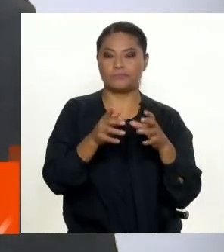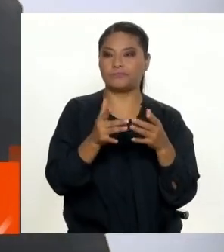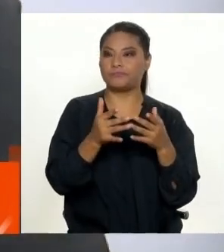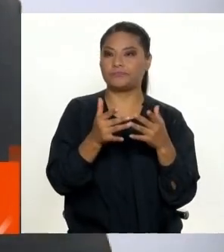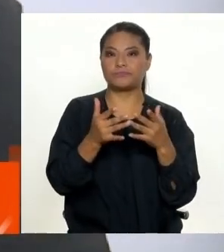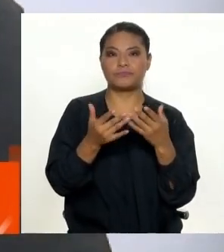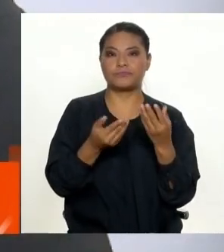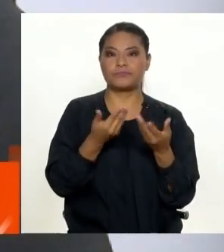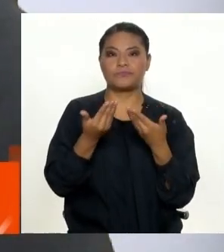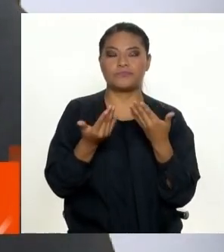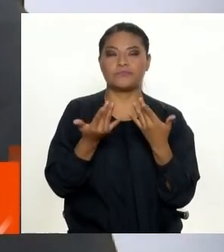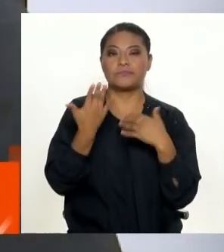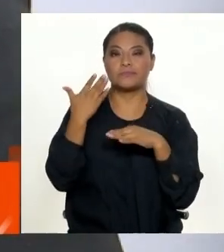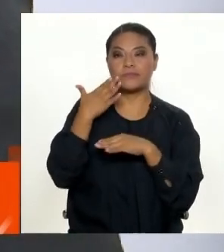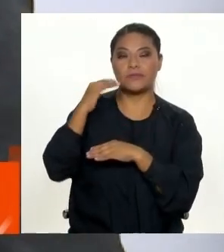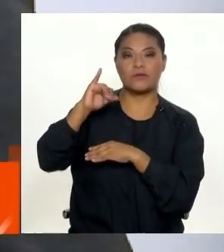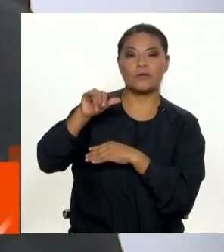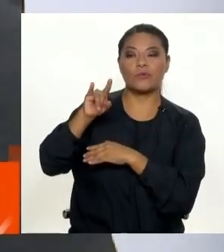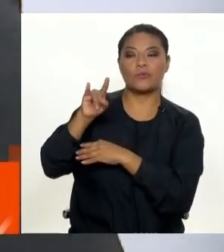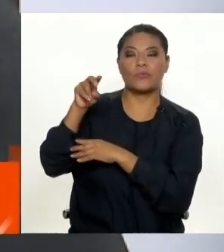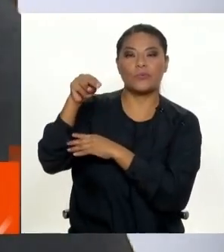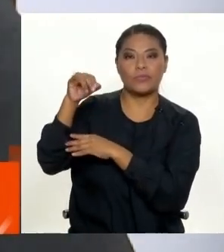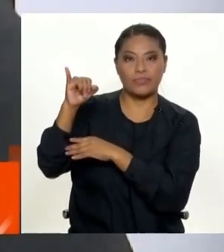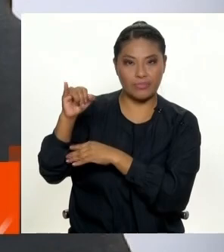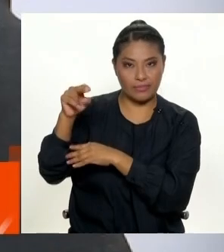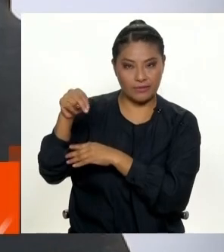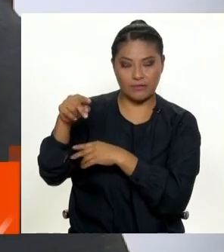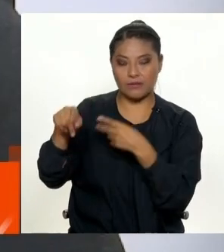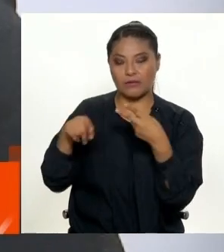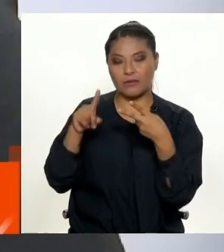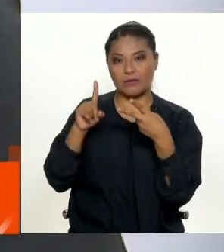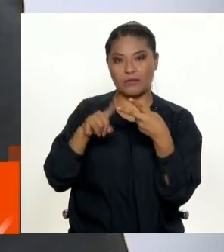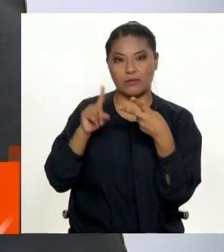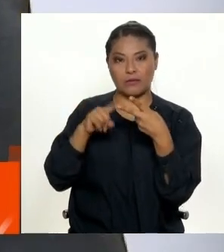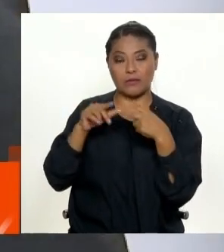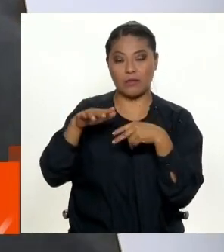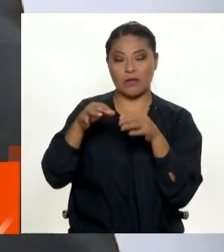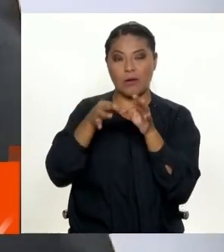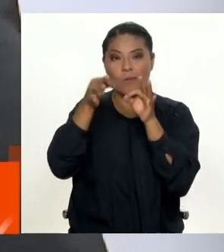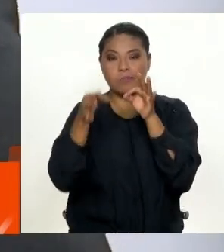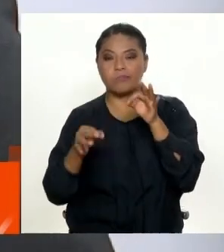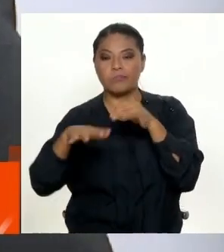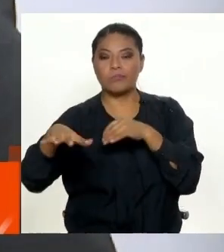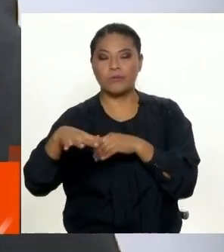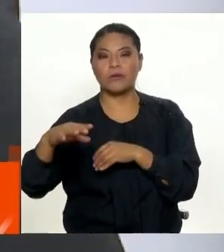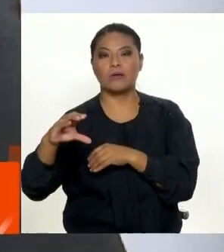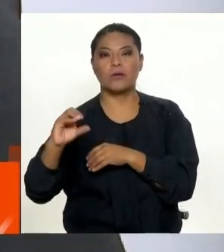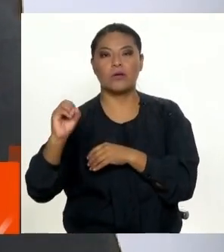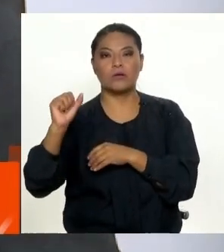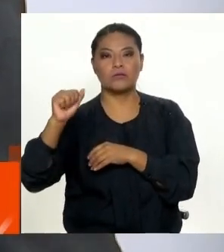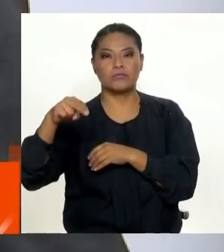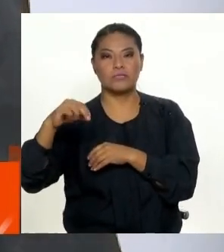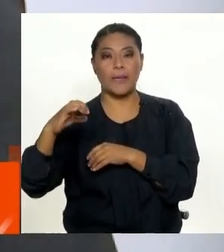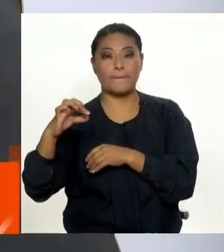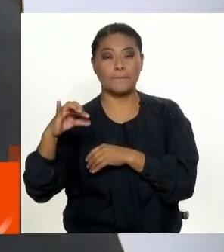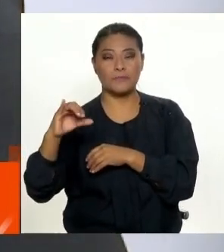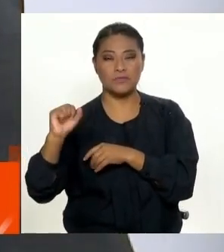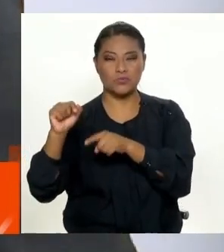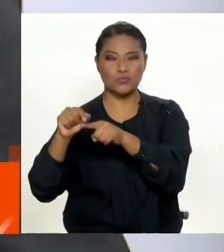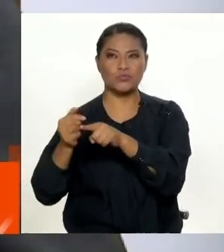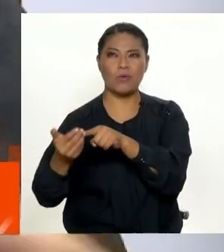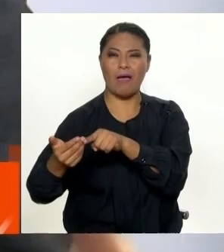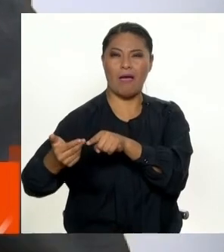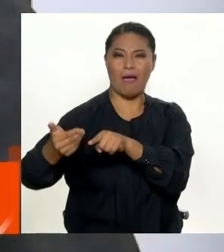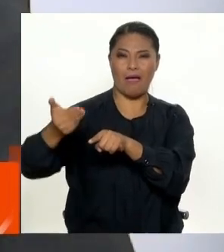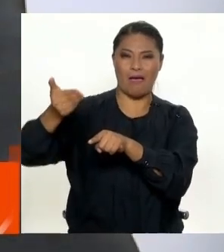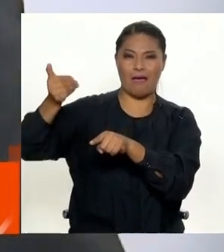el departamento de Junín y en general la provincia de Concepción tiene una tradición panificadora que data de por lo menos 400 años,